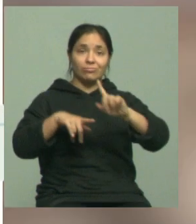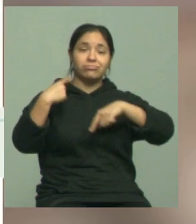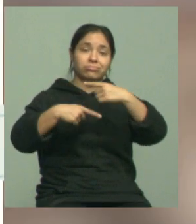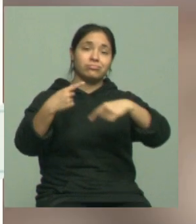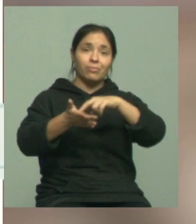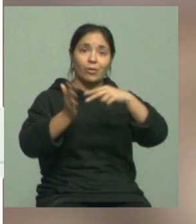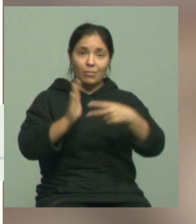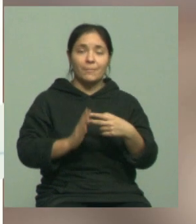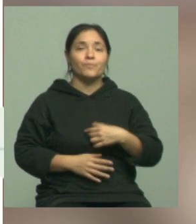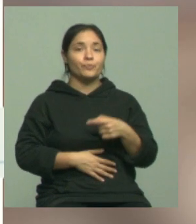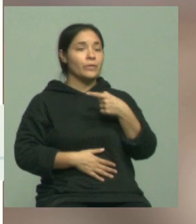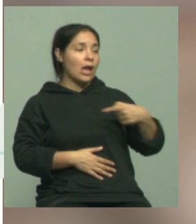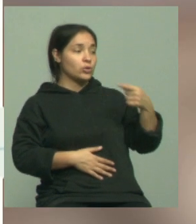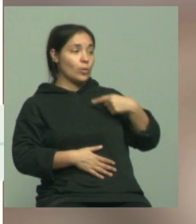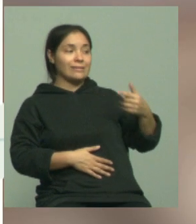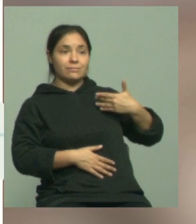Hace unas semanas